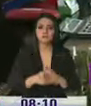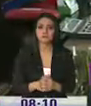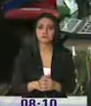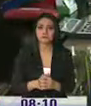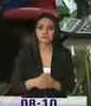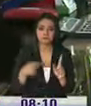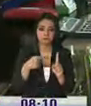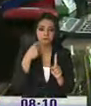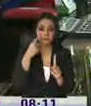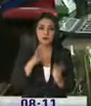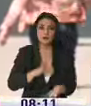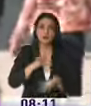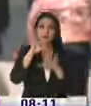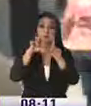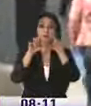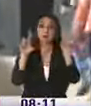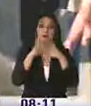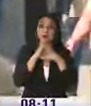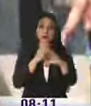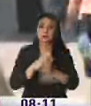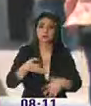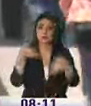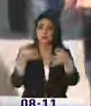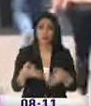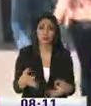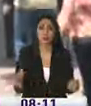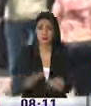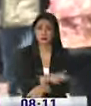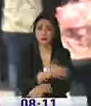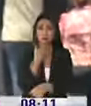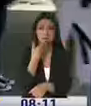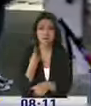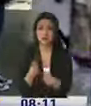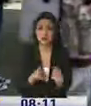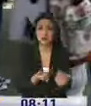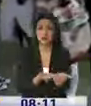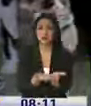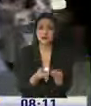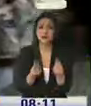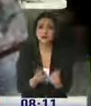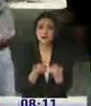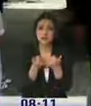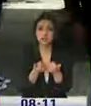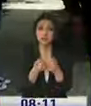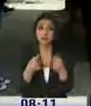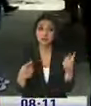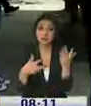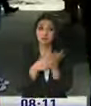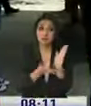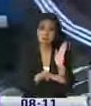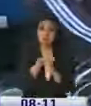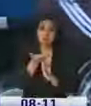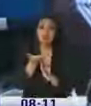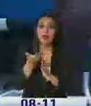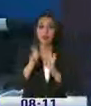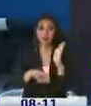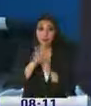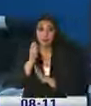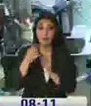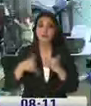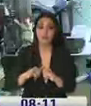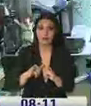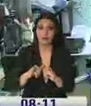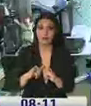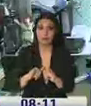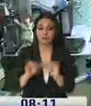Santamaría, representante del gremio, ellos sí han cumplido con mejoras y para seguir haciéndolo, se debe aprobar el incremento, pues necesitarían